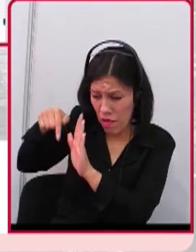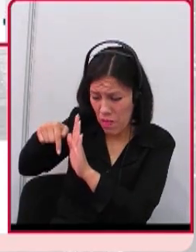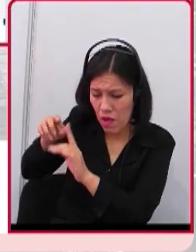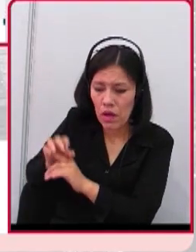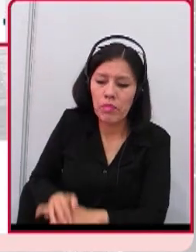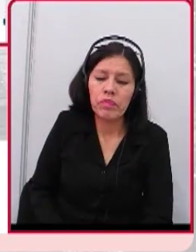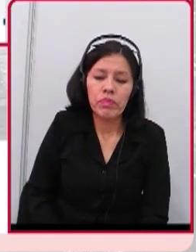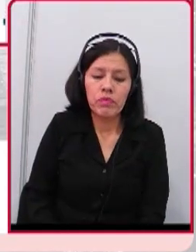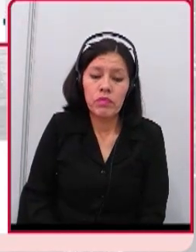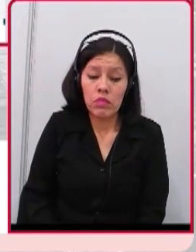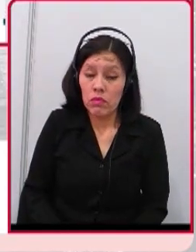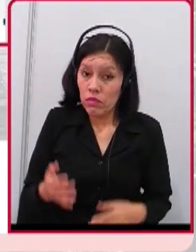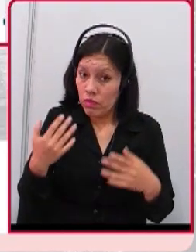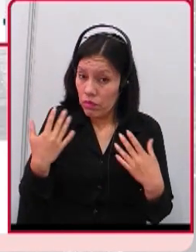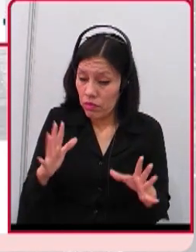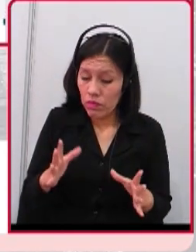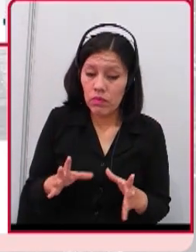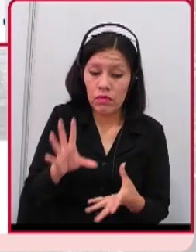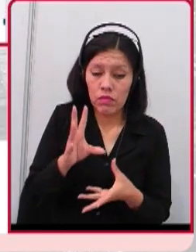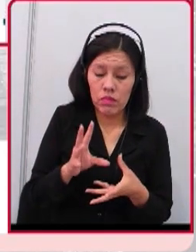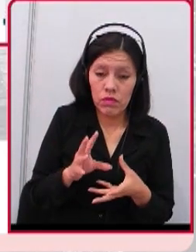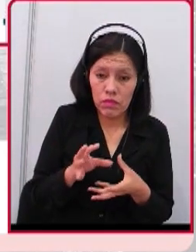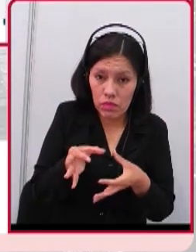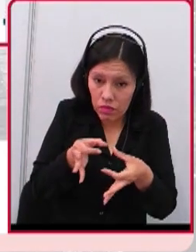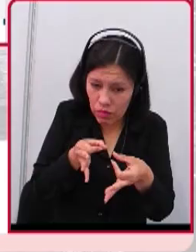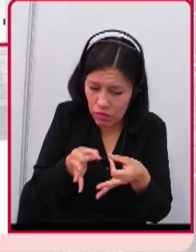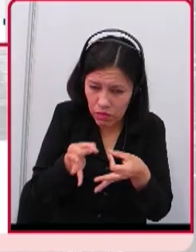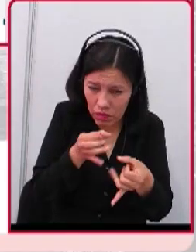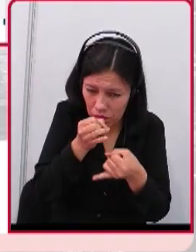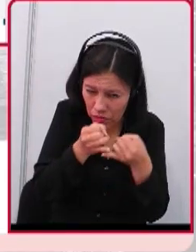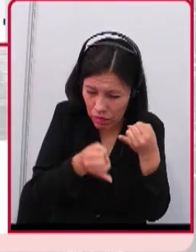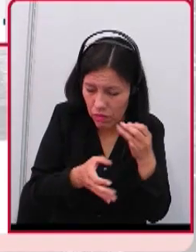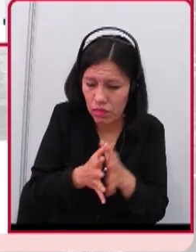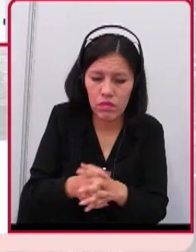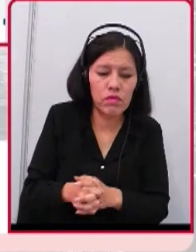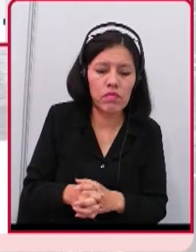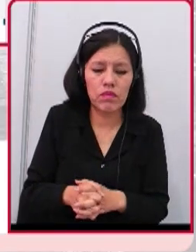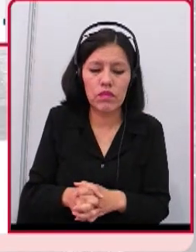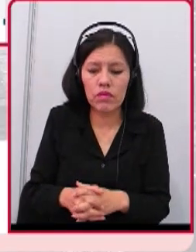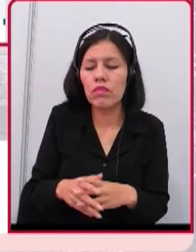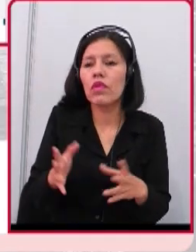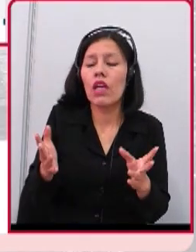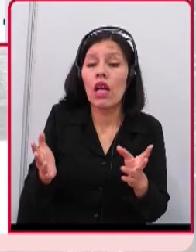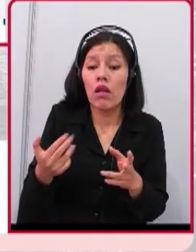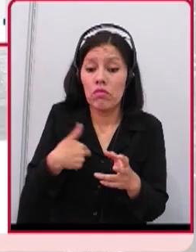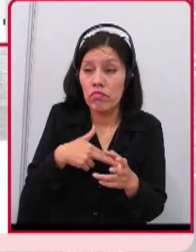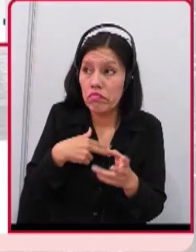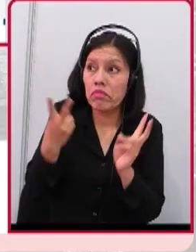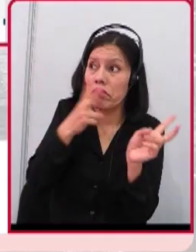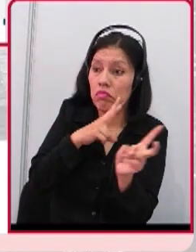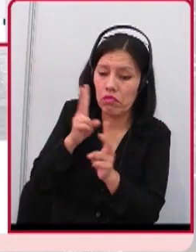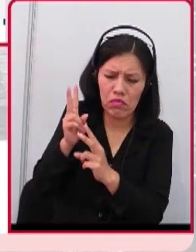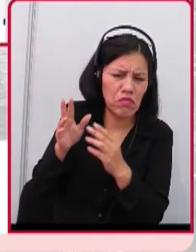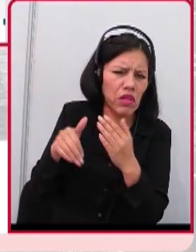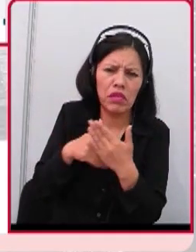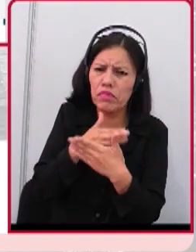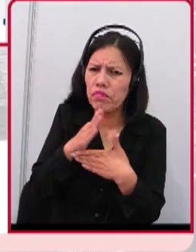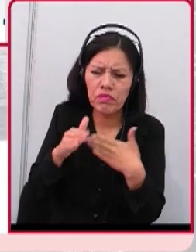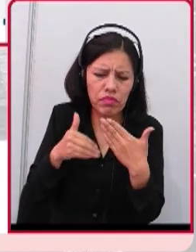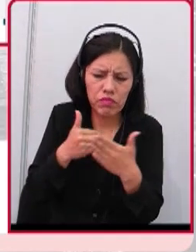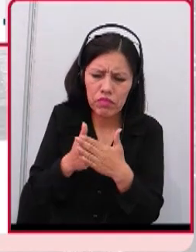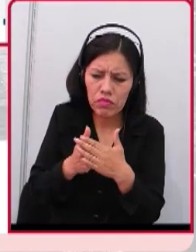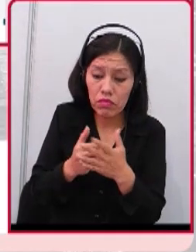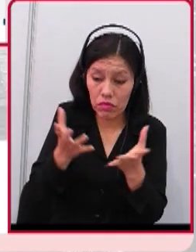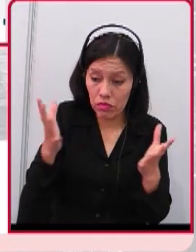Bueno, como parte de las conclusiones es que estamos evidenciando en todo lo que es el cuello